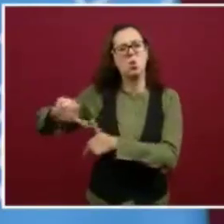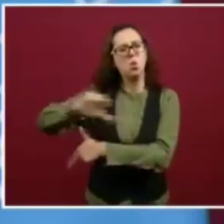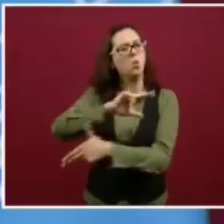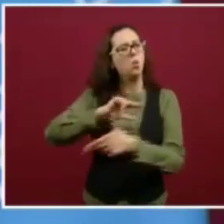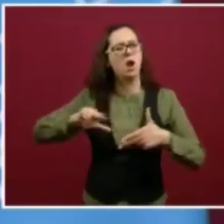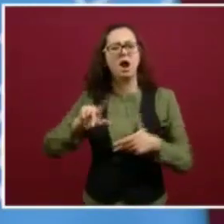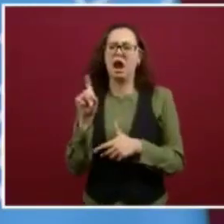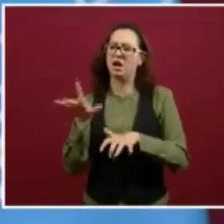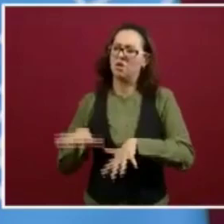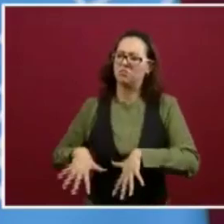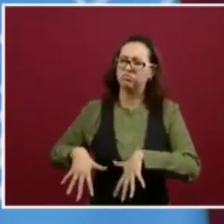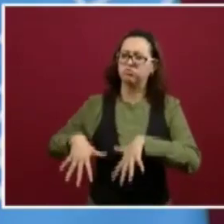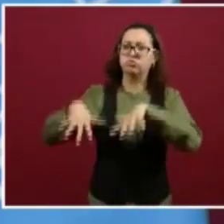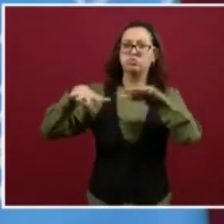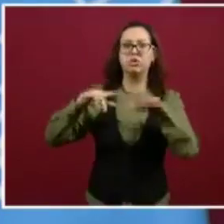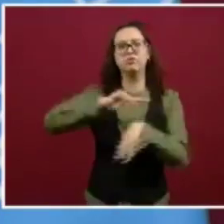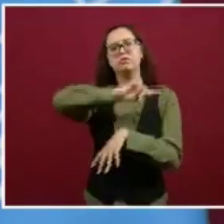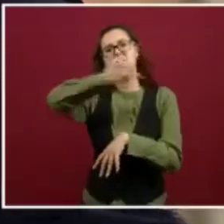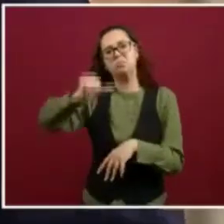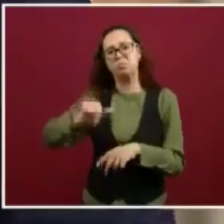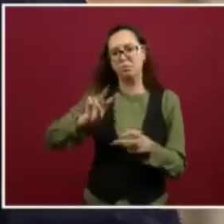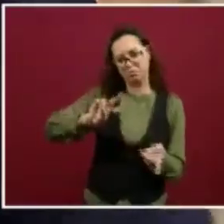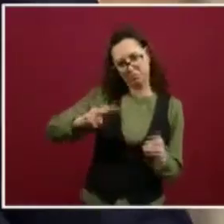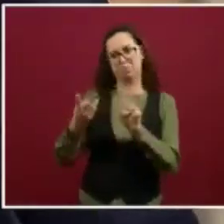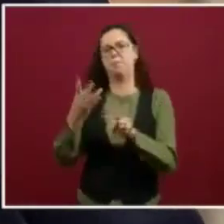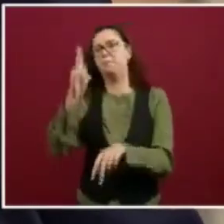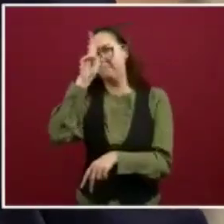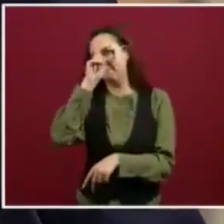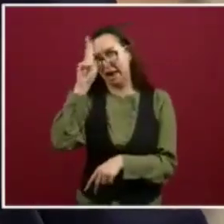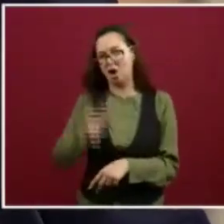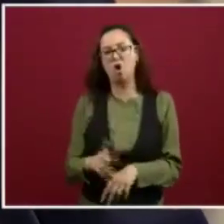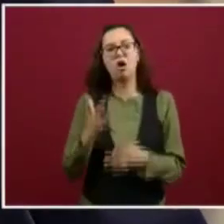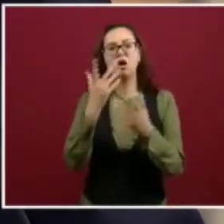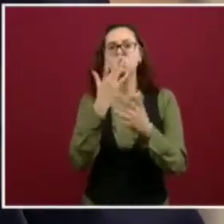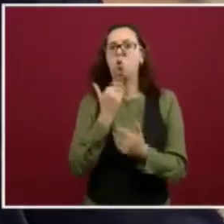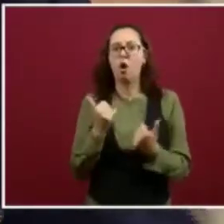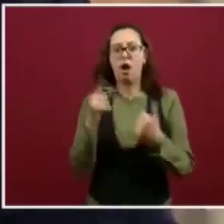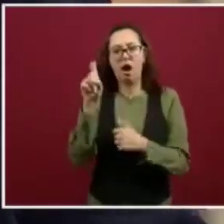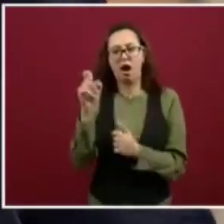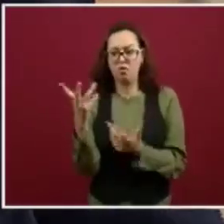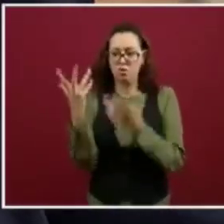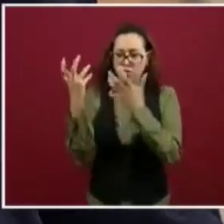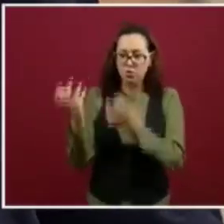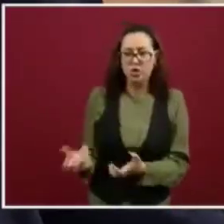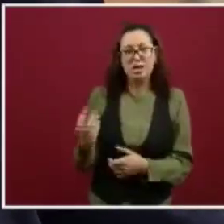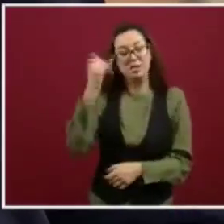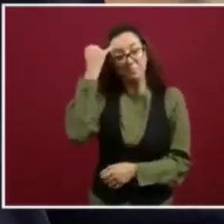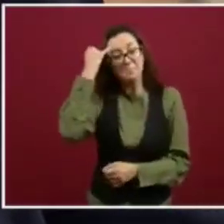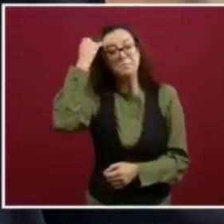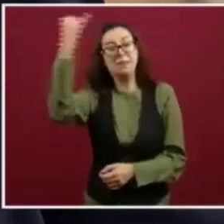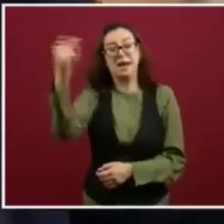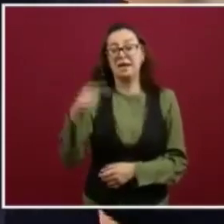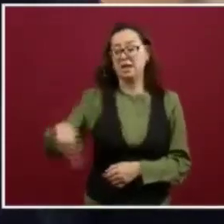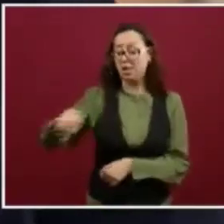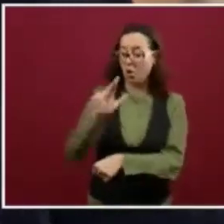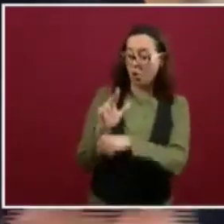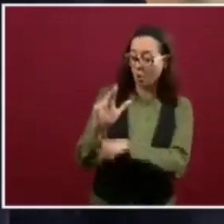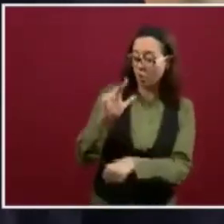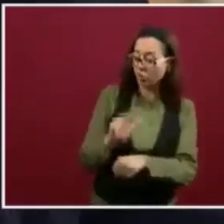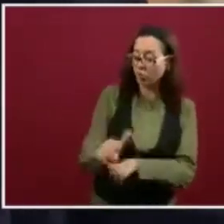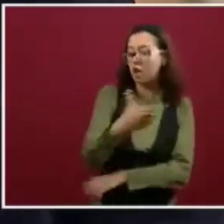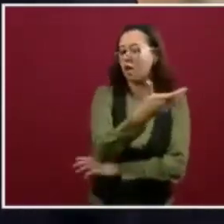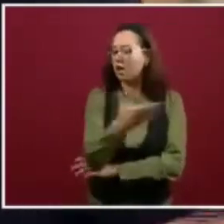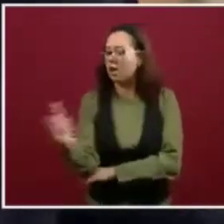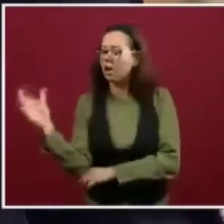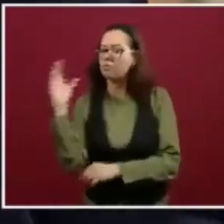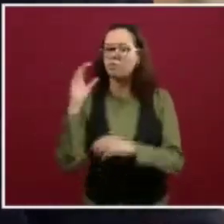la sequía. Imagínese usted, los pobres productores de Honduras, ¿verdad?, tuvieron que abandonar muchos de sus campos de café y de